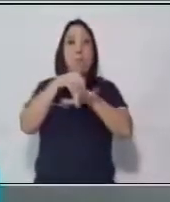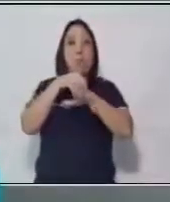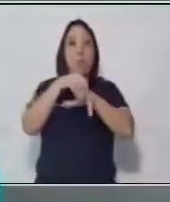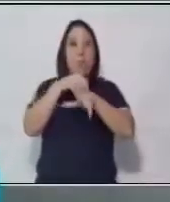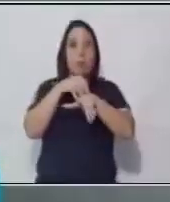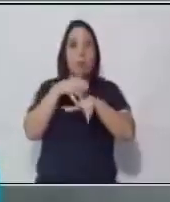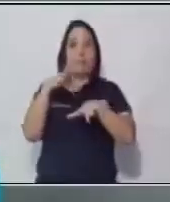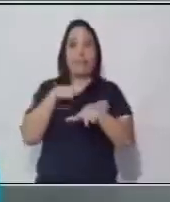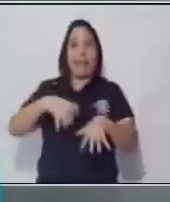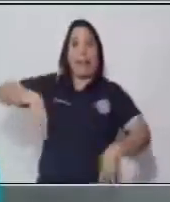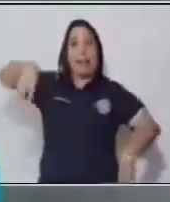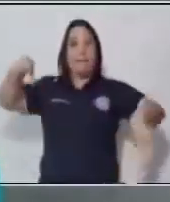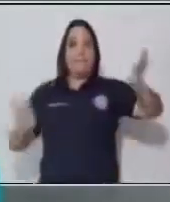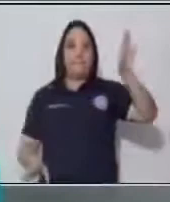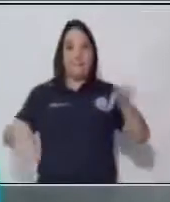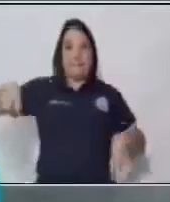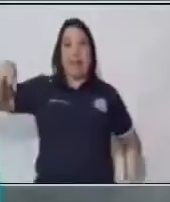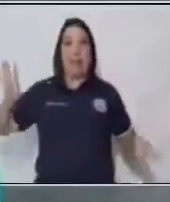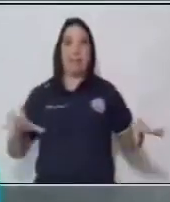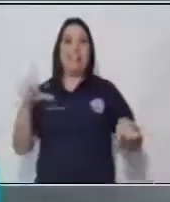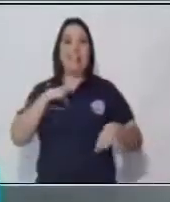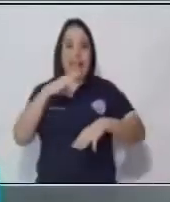tiene tentáculos